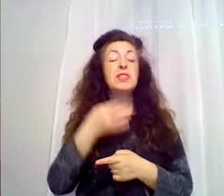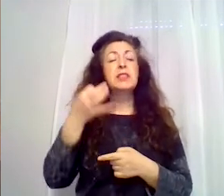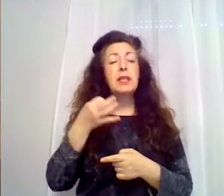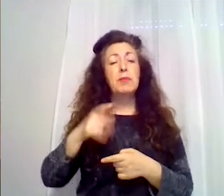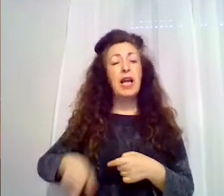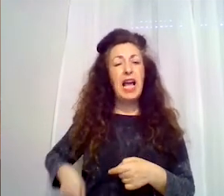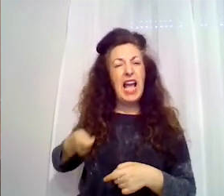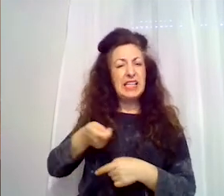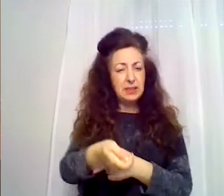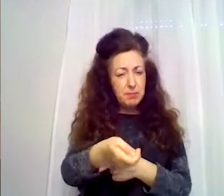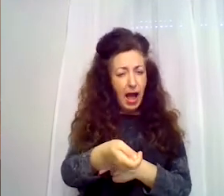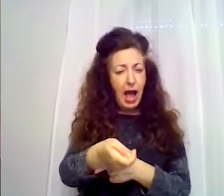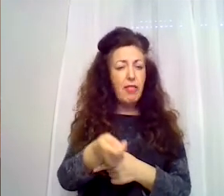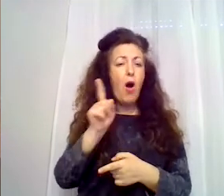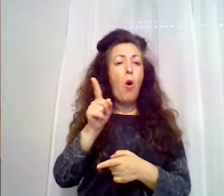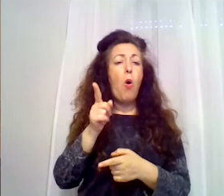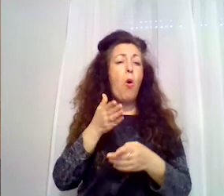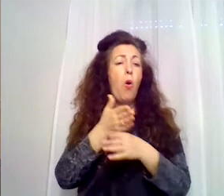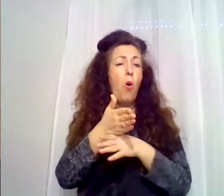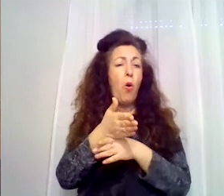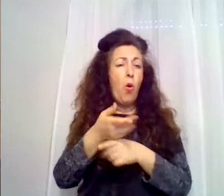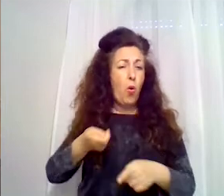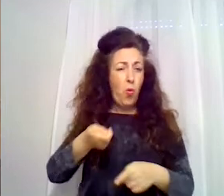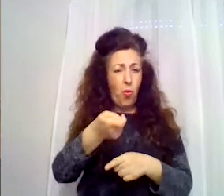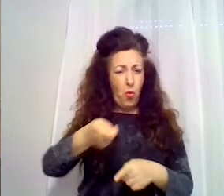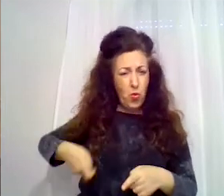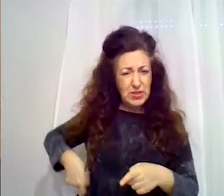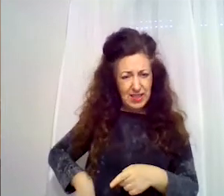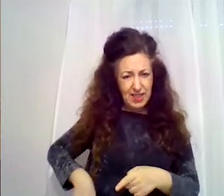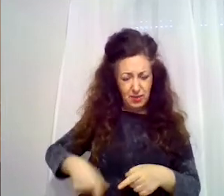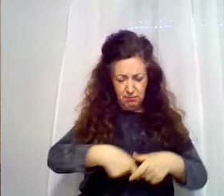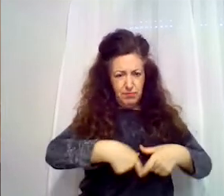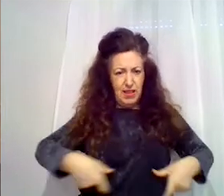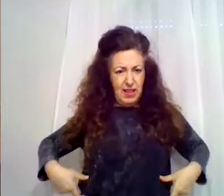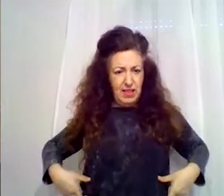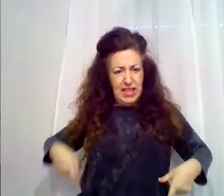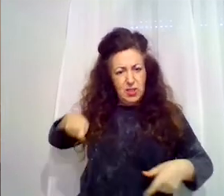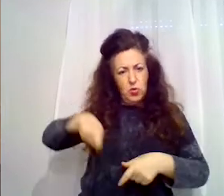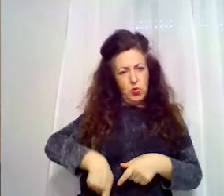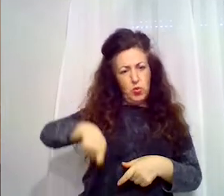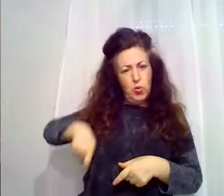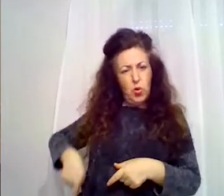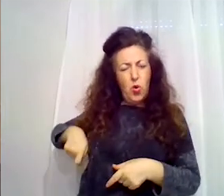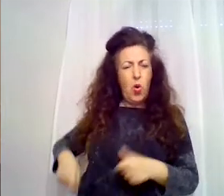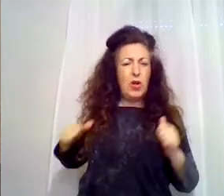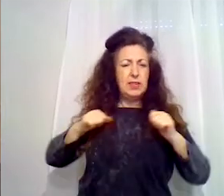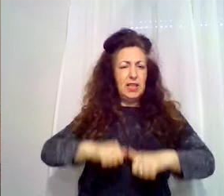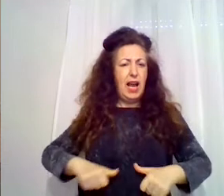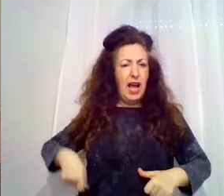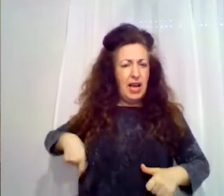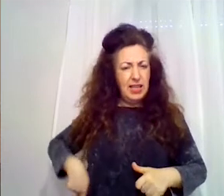bien, que estaba al tanto no solo de todas las intrigas que había en la corte inglesa, que